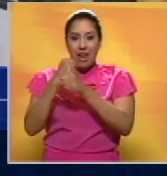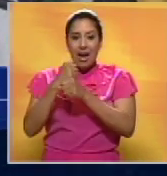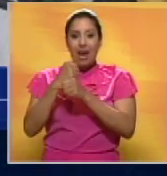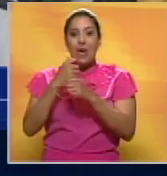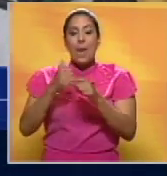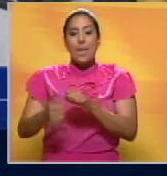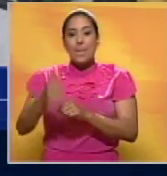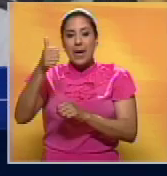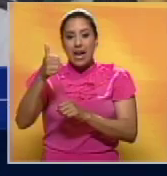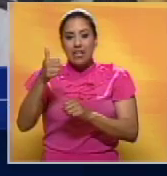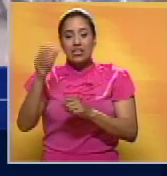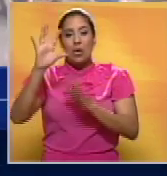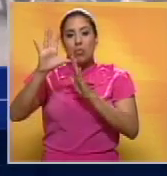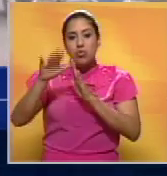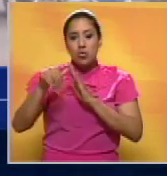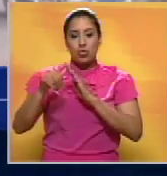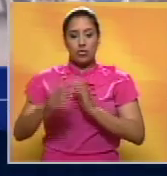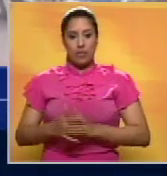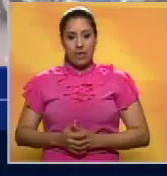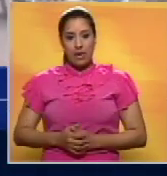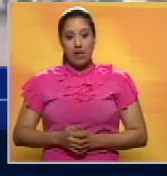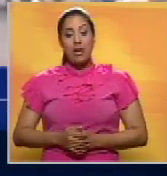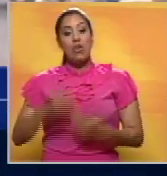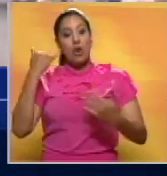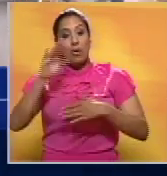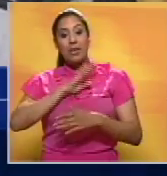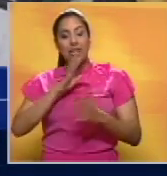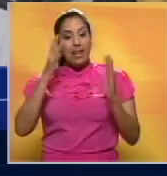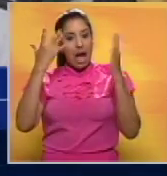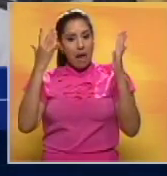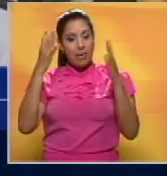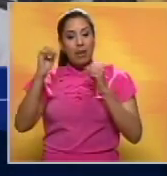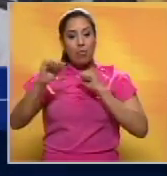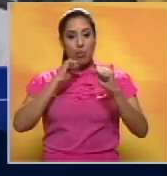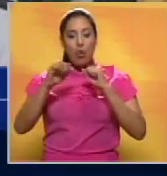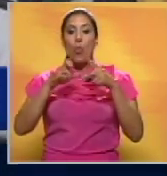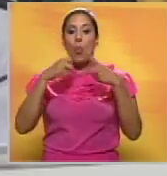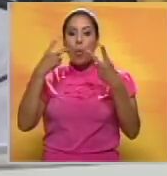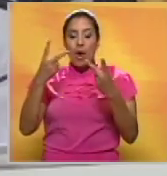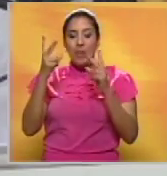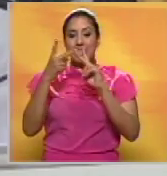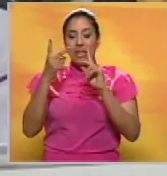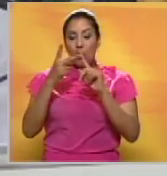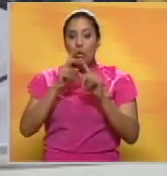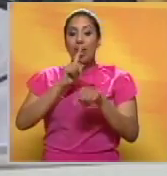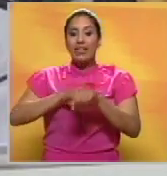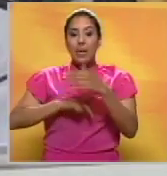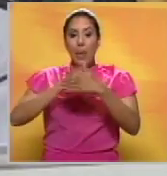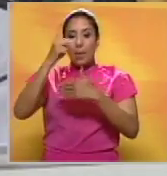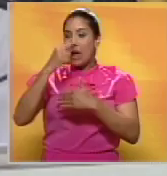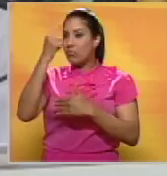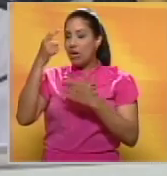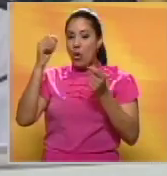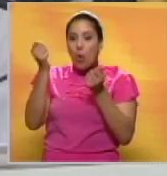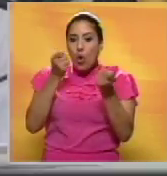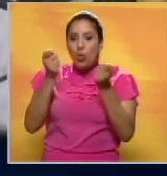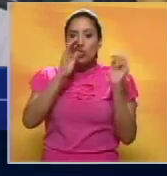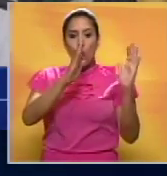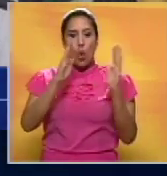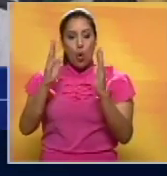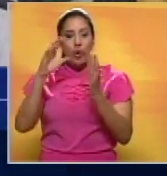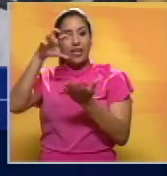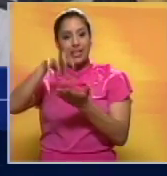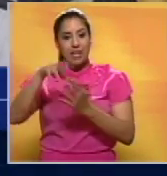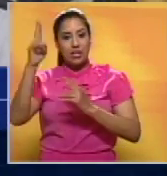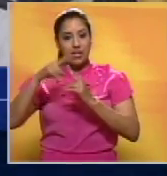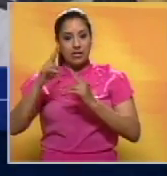de más corrupción. El gobernador Bielma Mora aplaudió la activación de la segunda fase del Plan Zamora para retomar el orden en